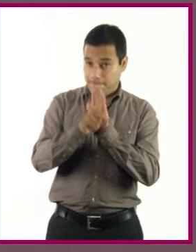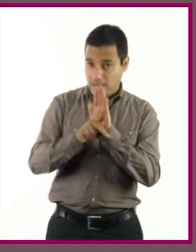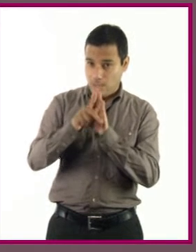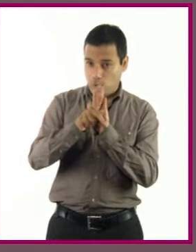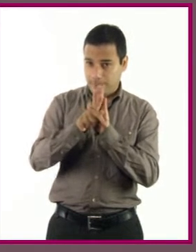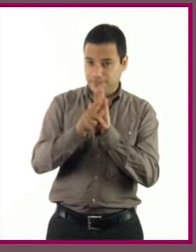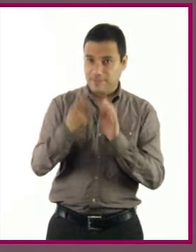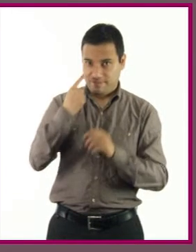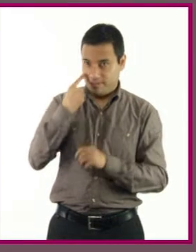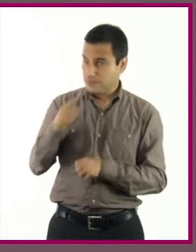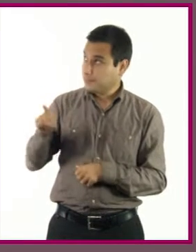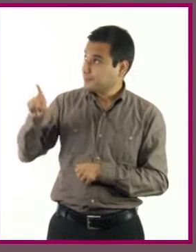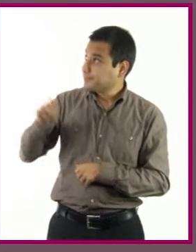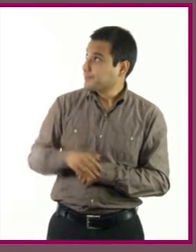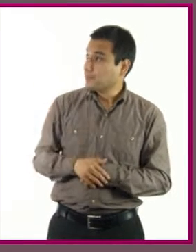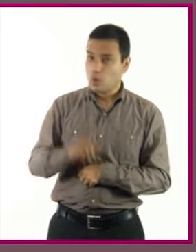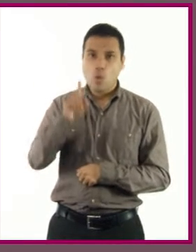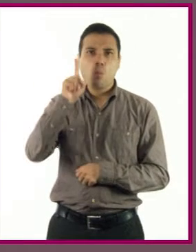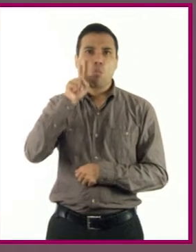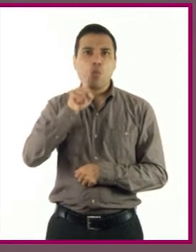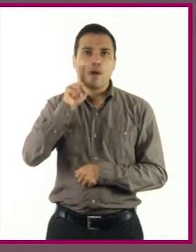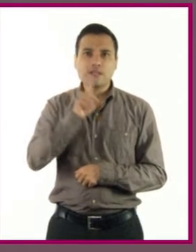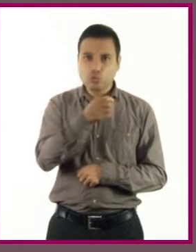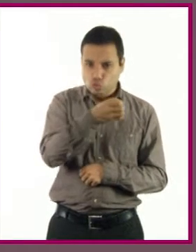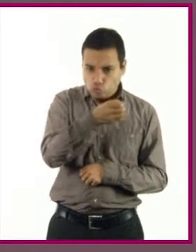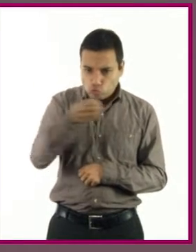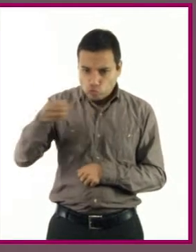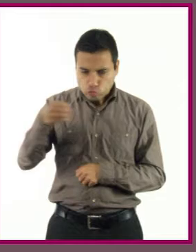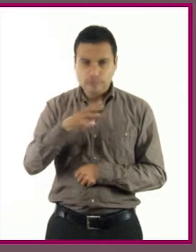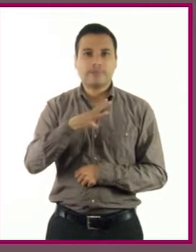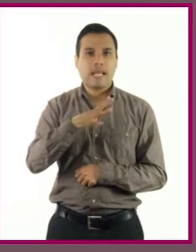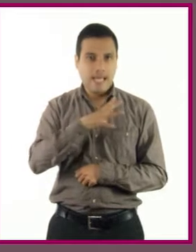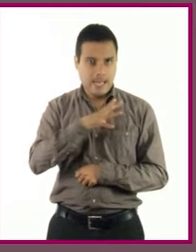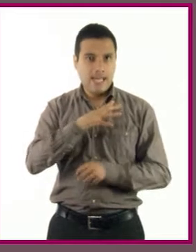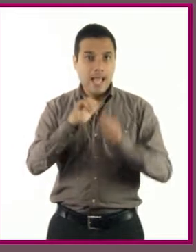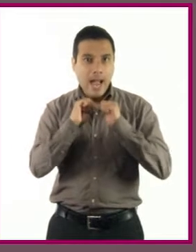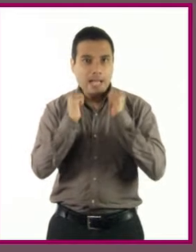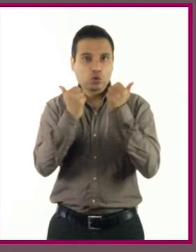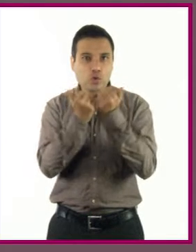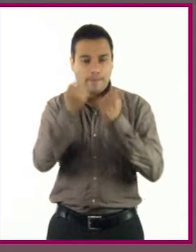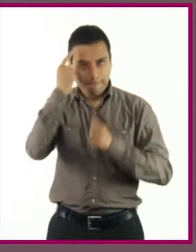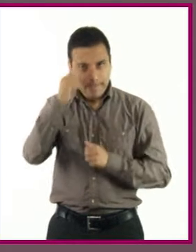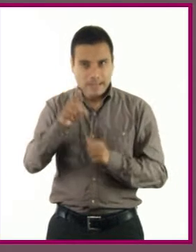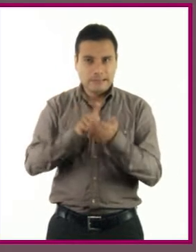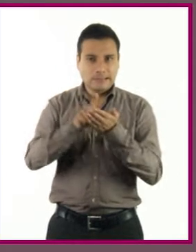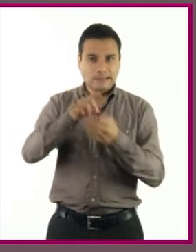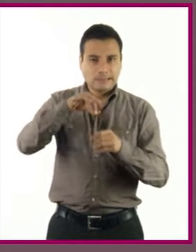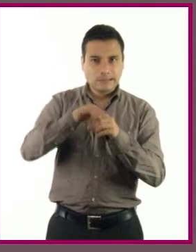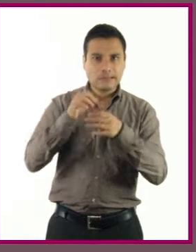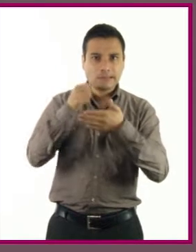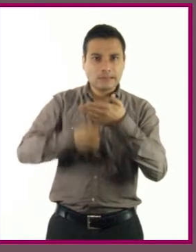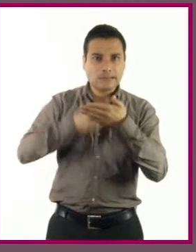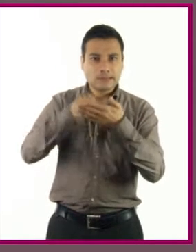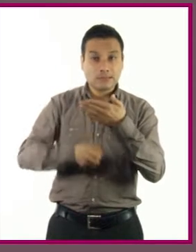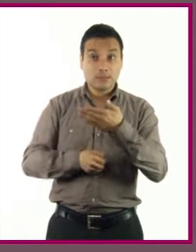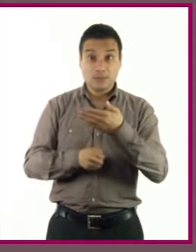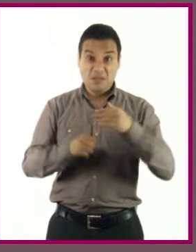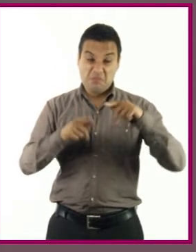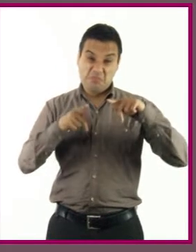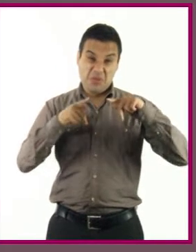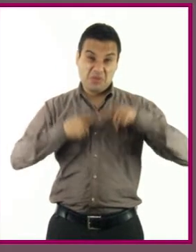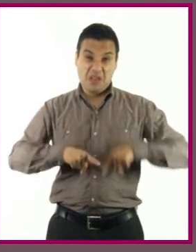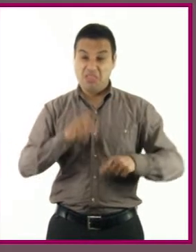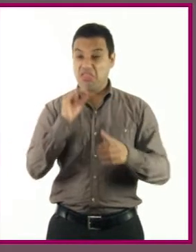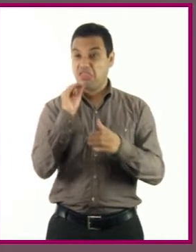las mujeres se organizaron y crearon ligas para exigir el derecho al voto. Pero al ser ignoradas, sus protestas